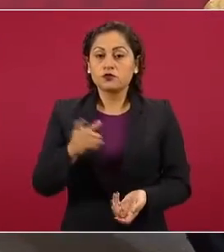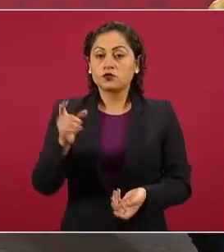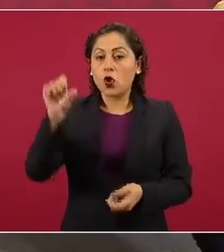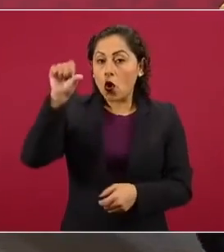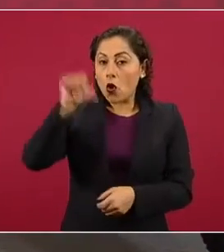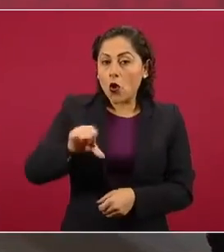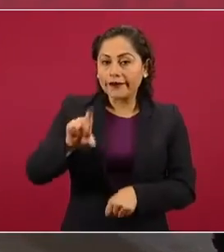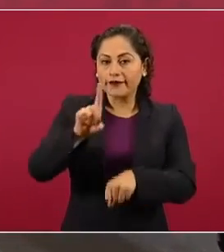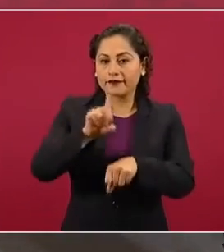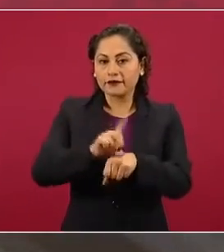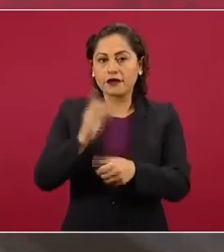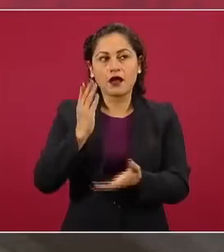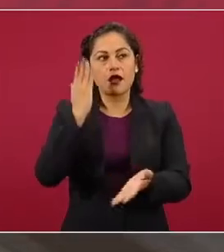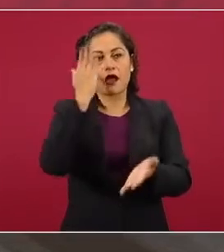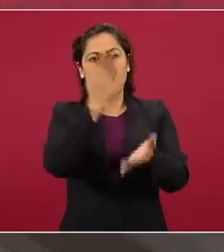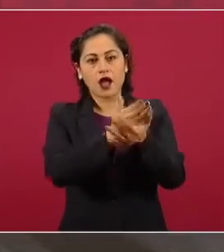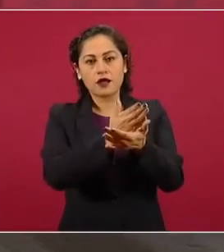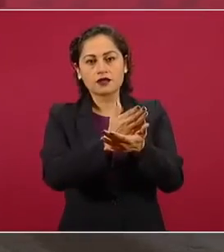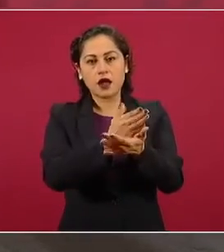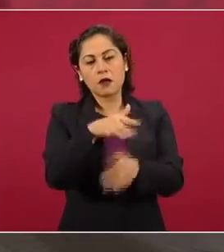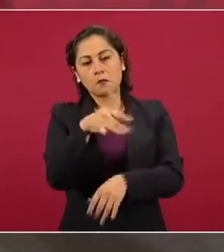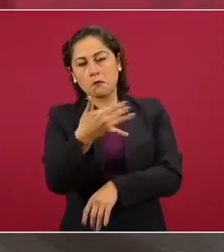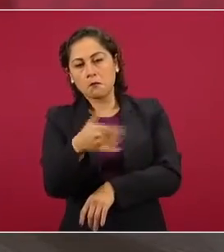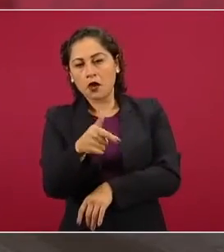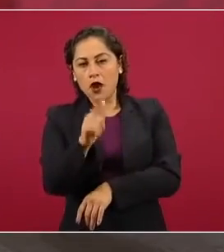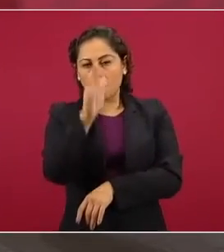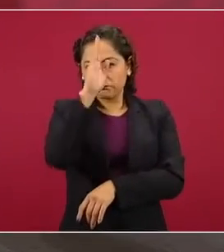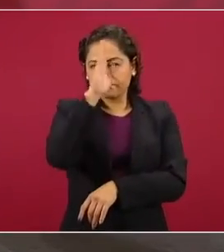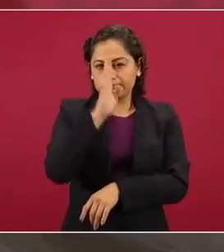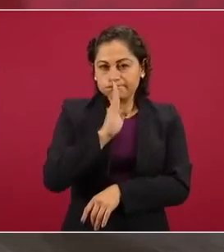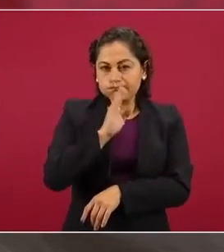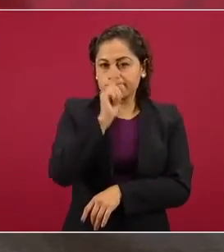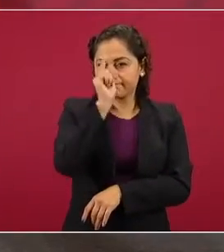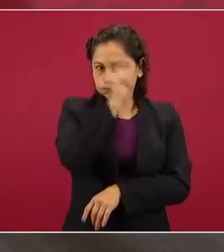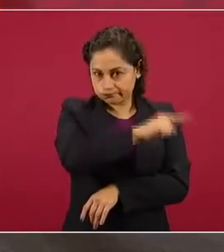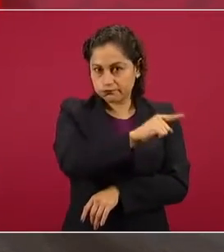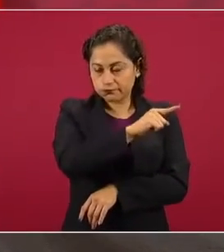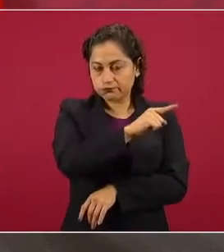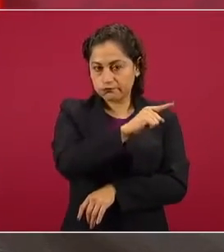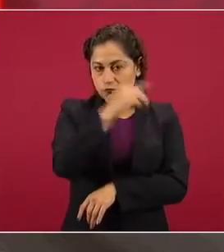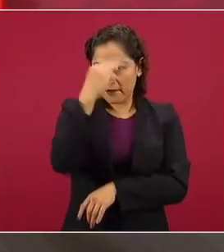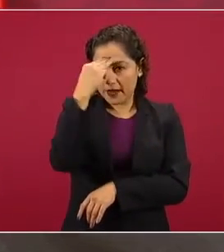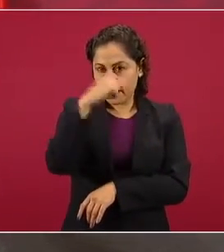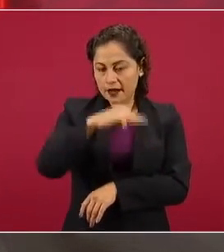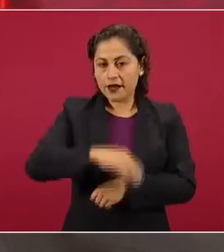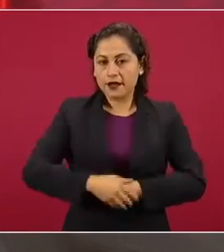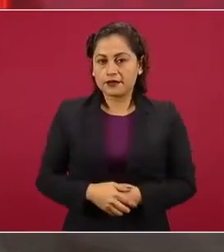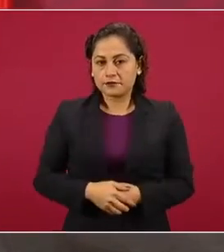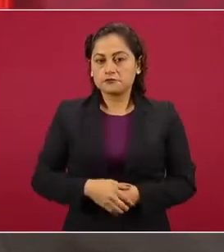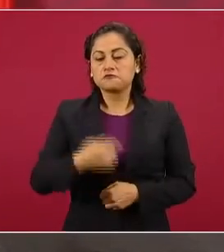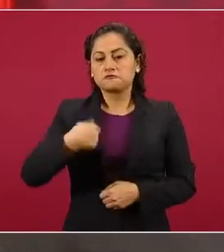de hoy, allá en Mexicali. Se va a explicar